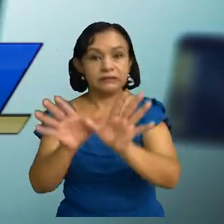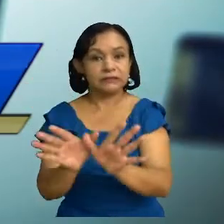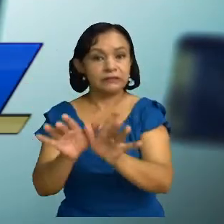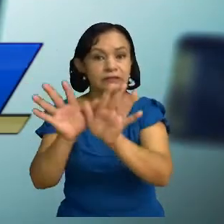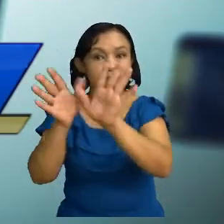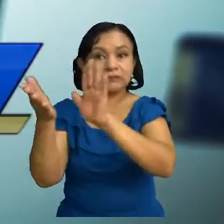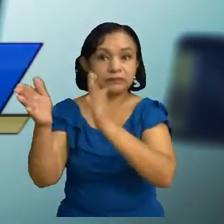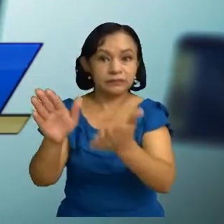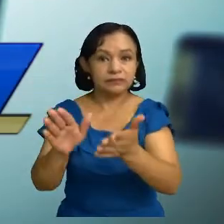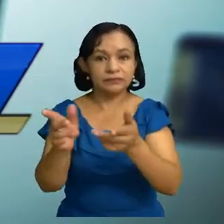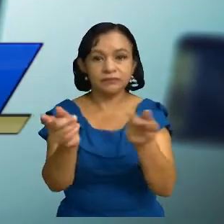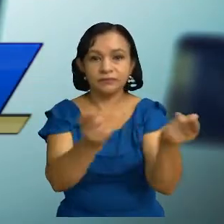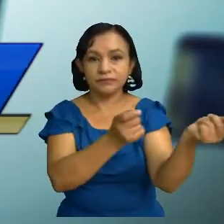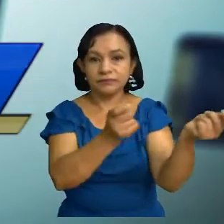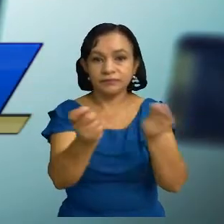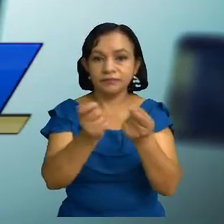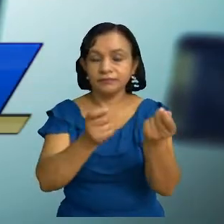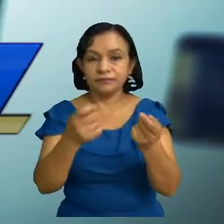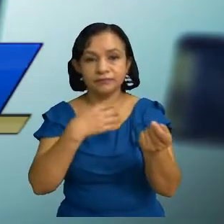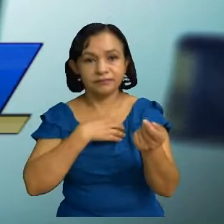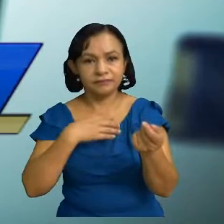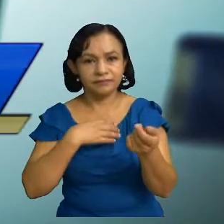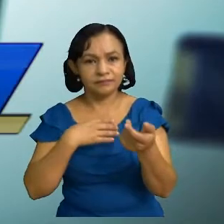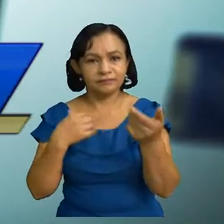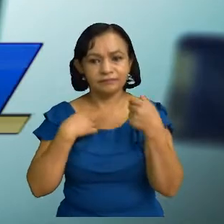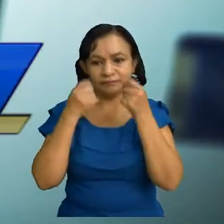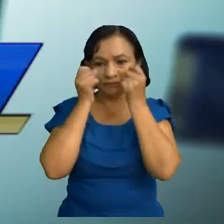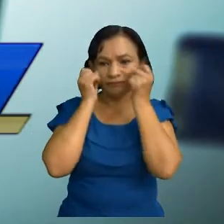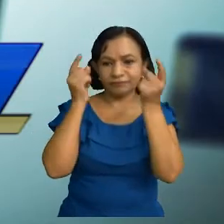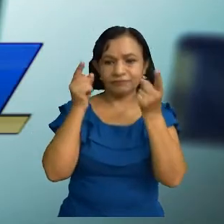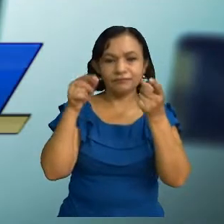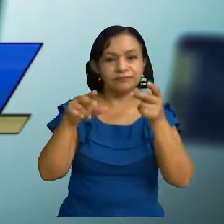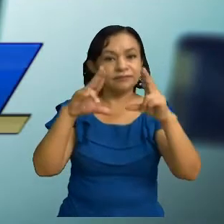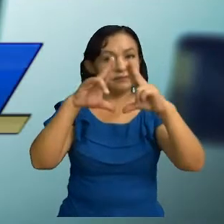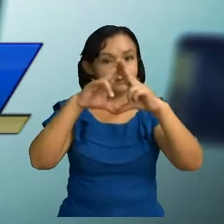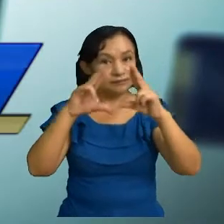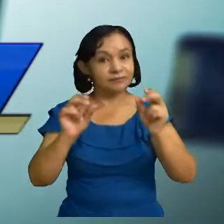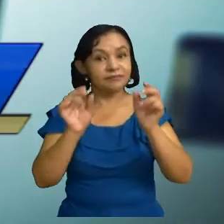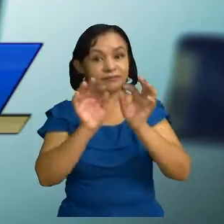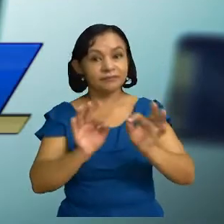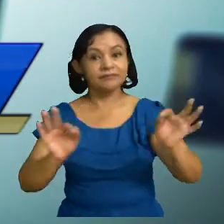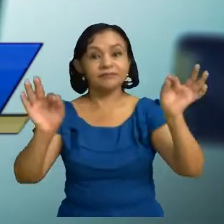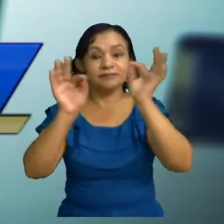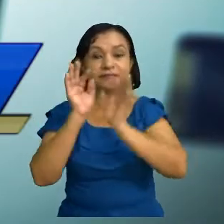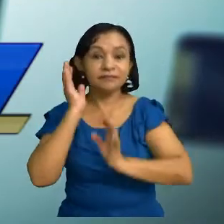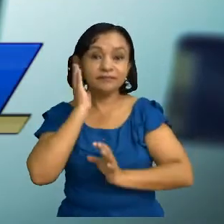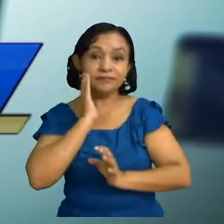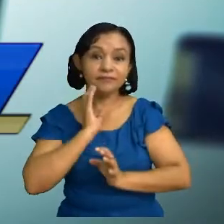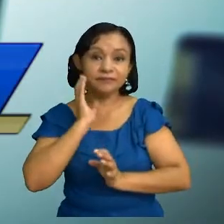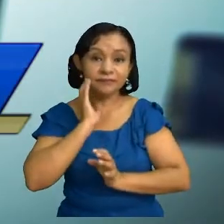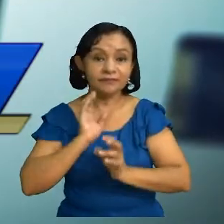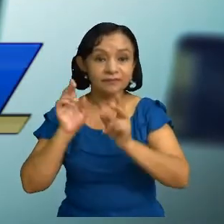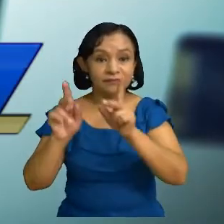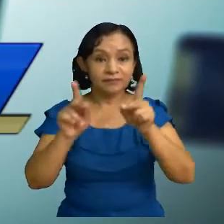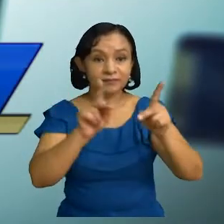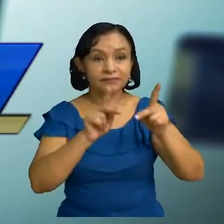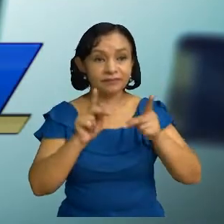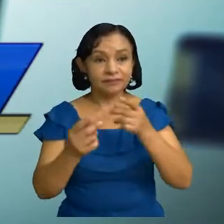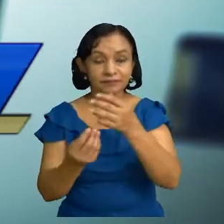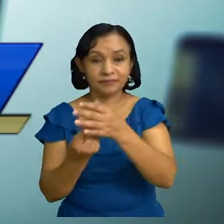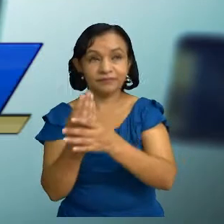también son controladores de sus mismas plagas entonces en nuestro país es interesante esa experiencia que tenemos si es hoy